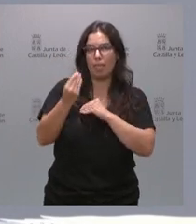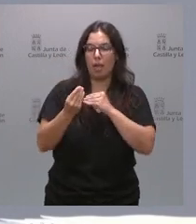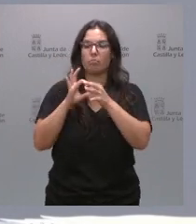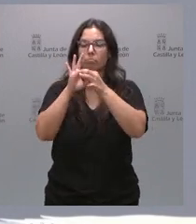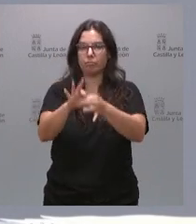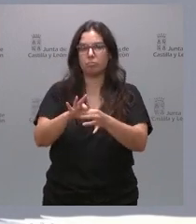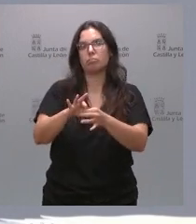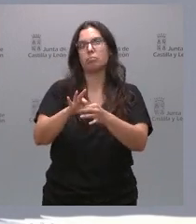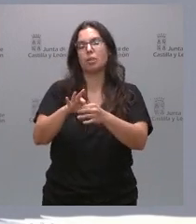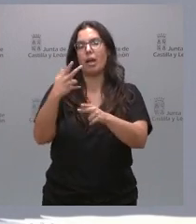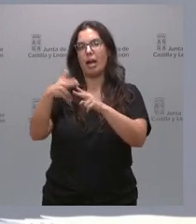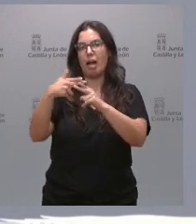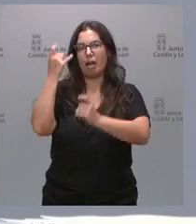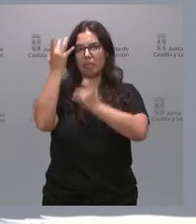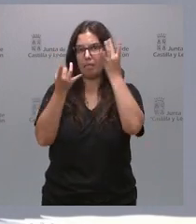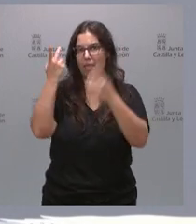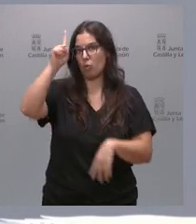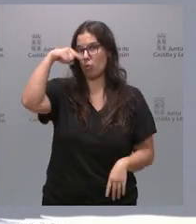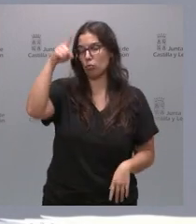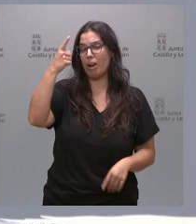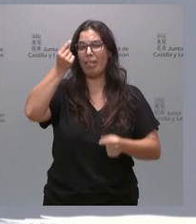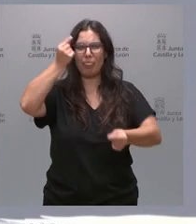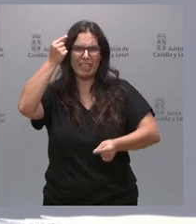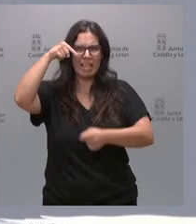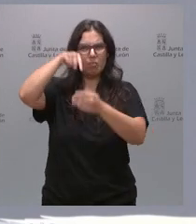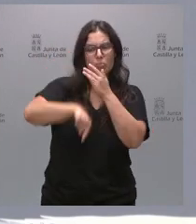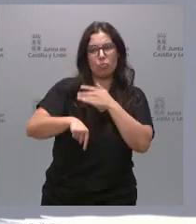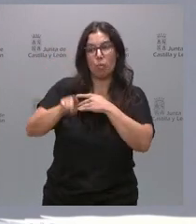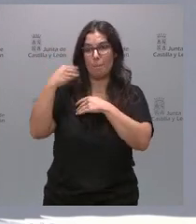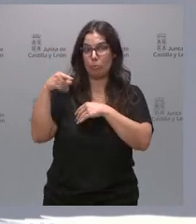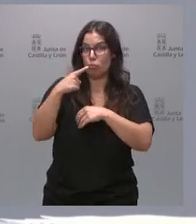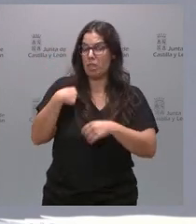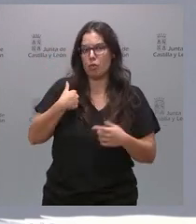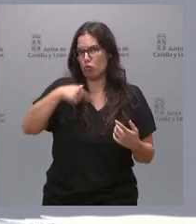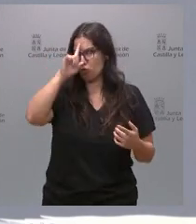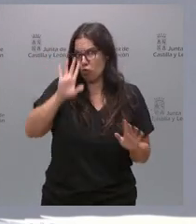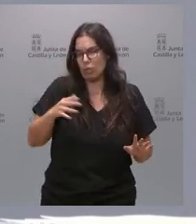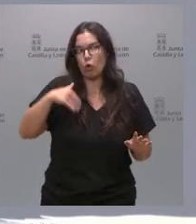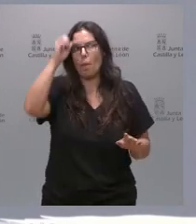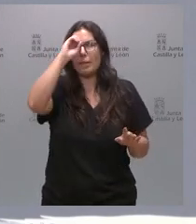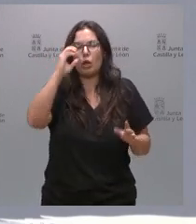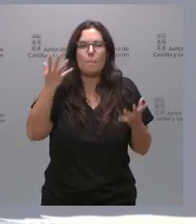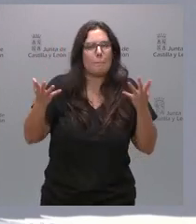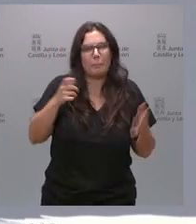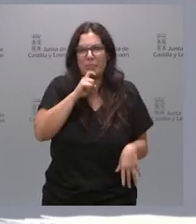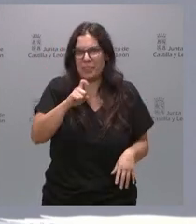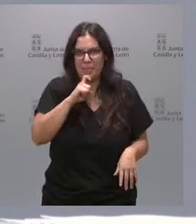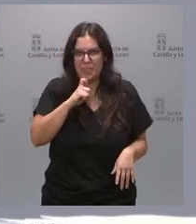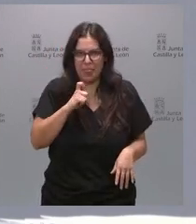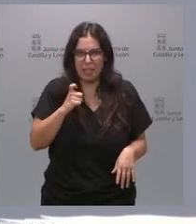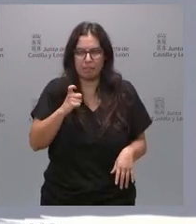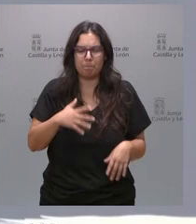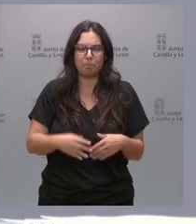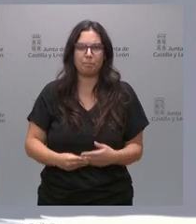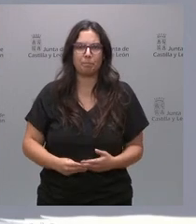culturales yo no sé el detalle de la actividad que usted plantea y por tanto difícil lo puede dar sobre la